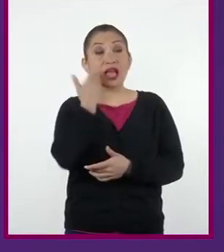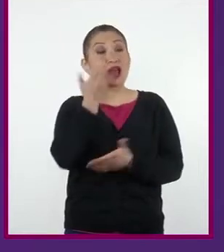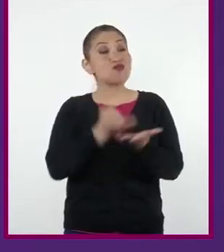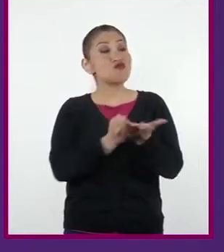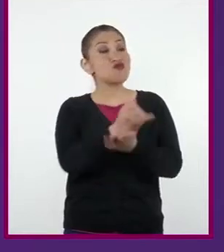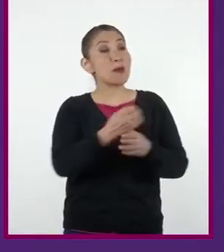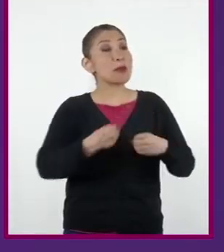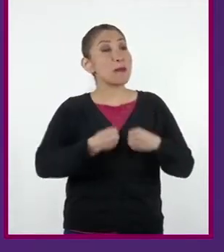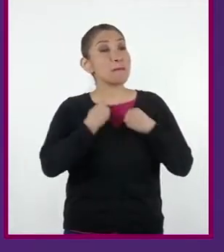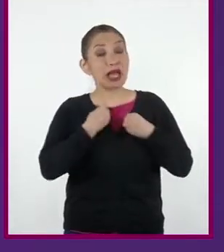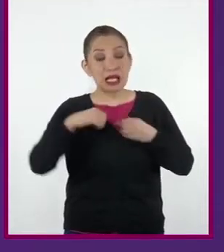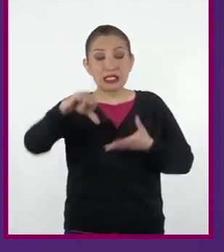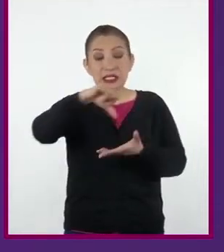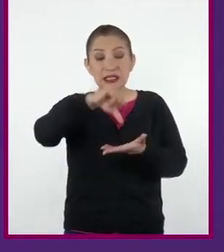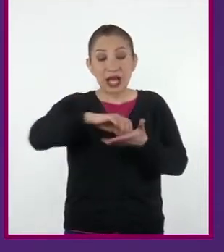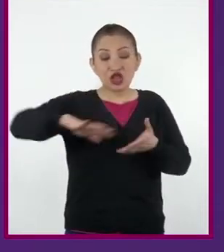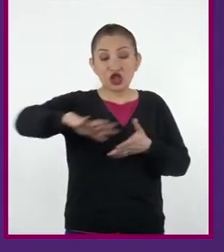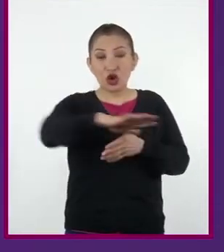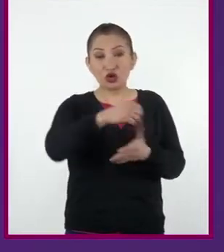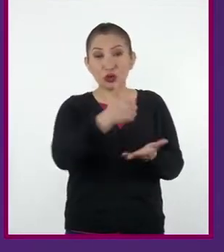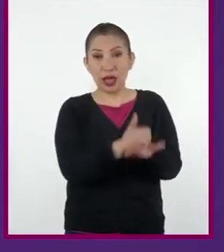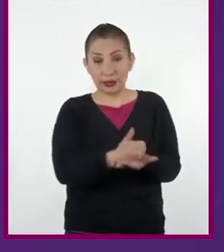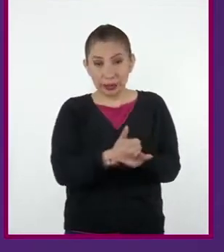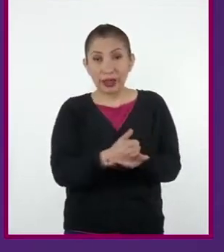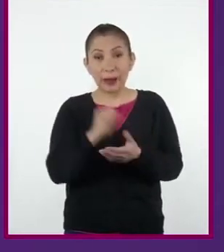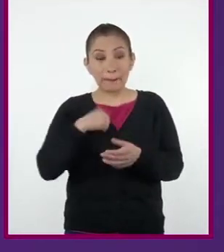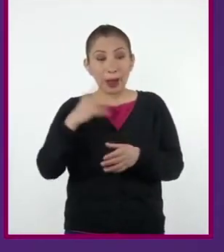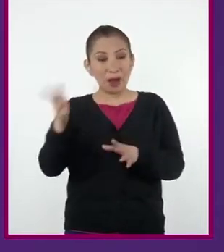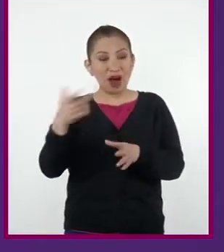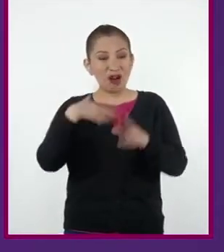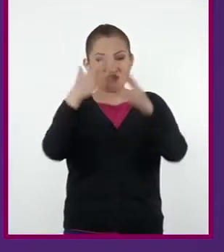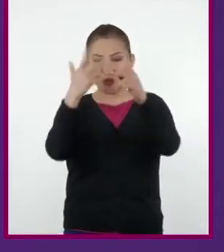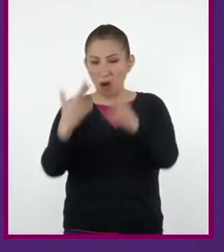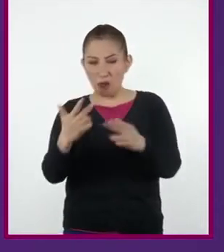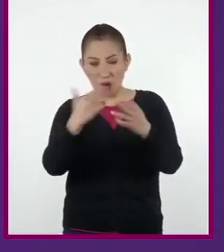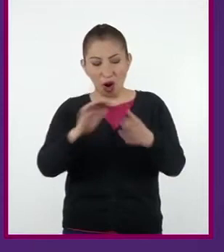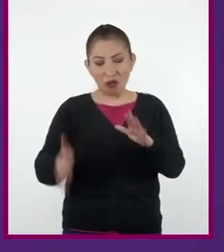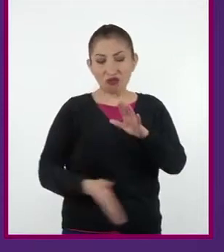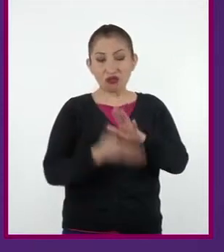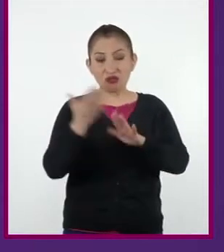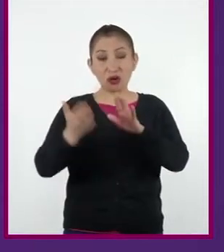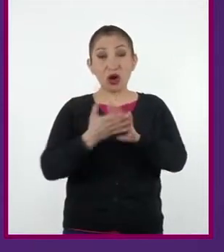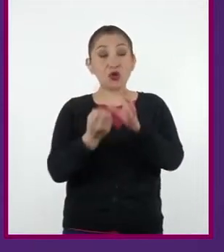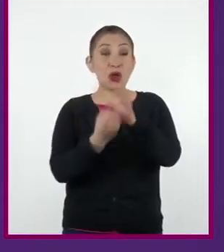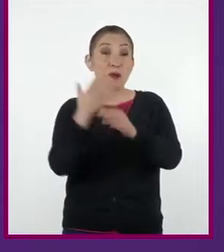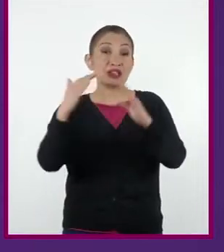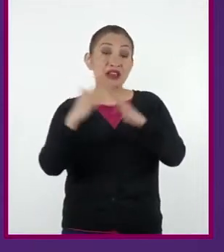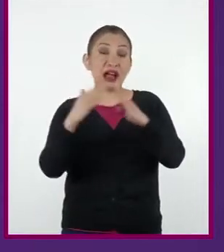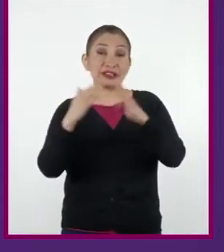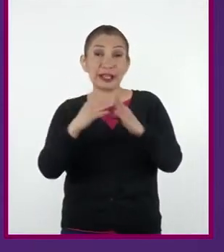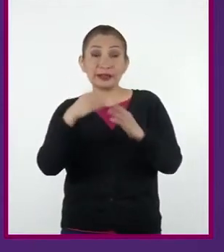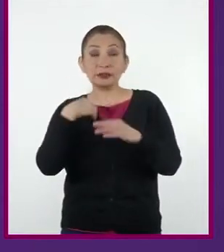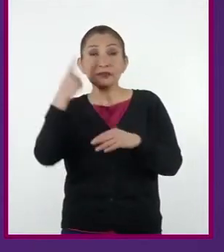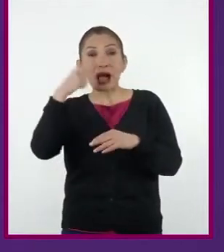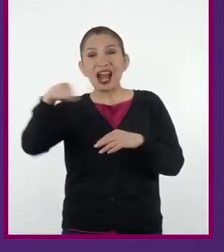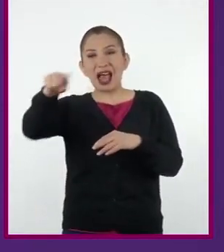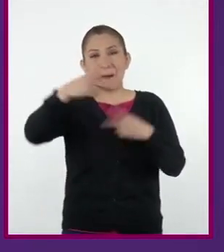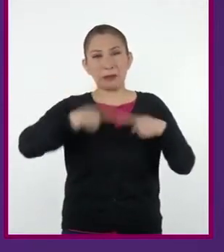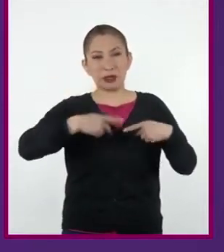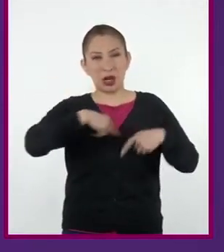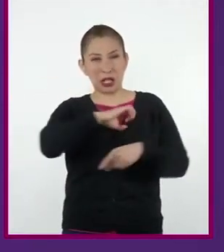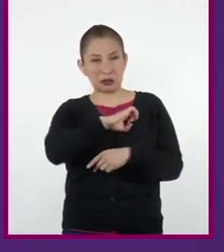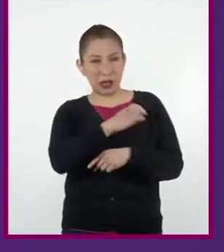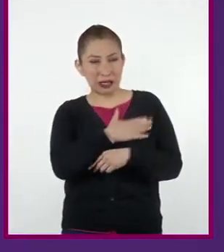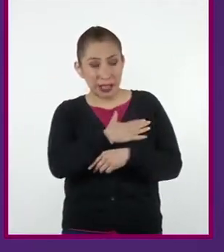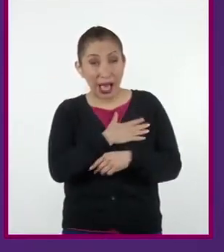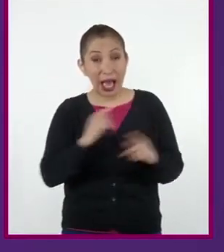querían vivir en el corazón de nuestra ciudad, sobre sus ruinas. Construimos nuevas casas para los españoles.